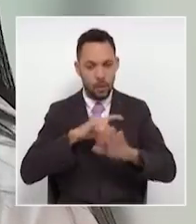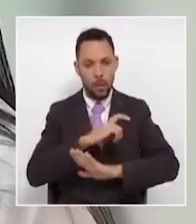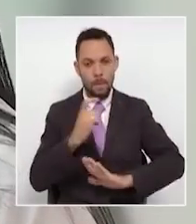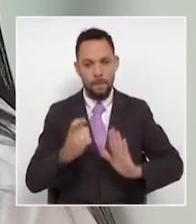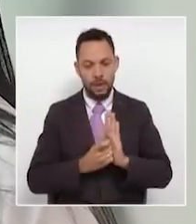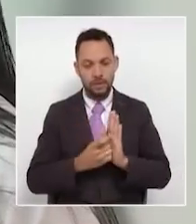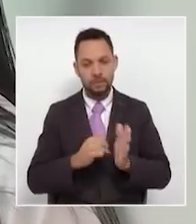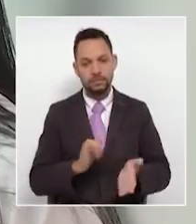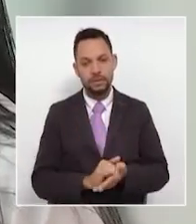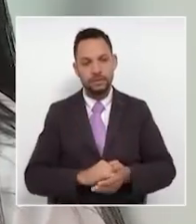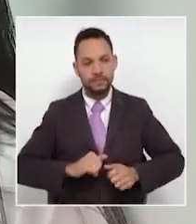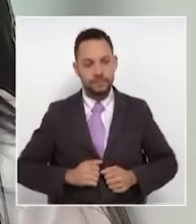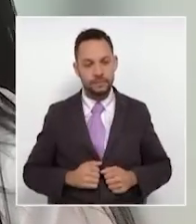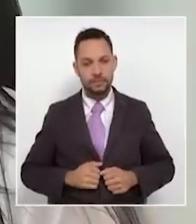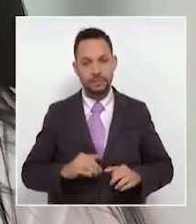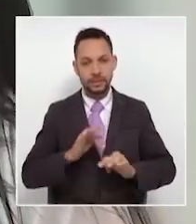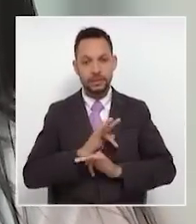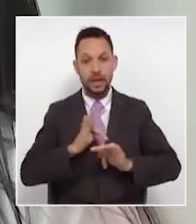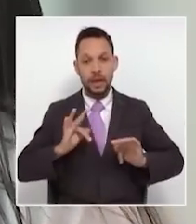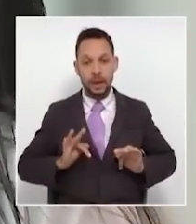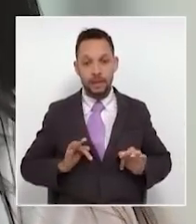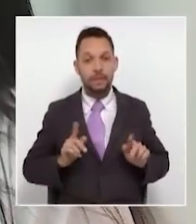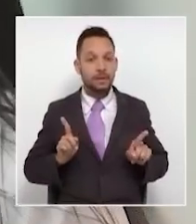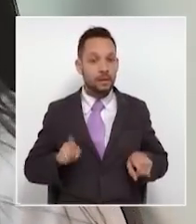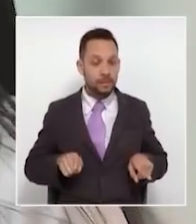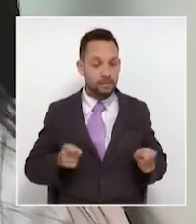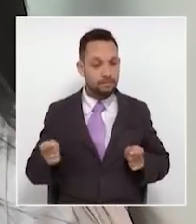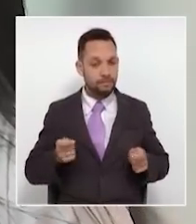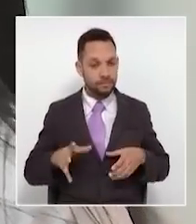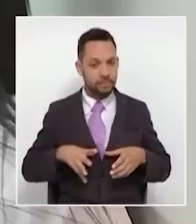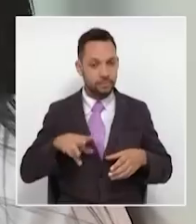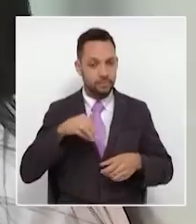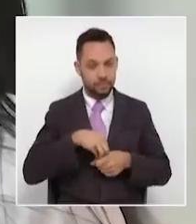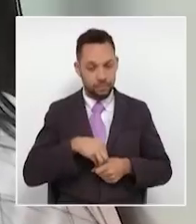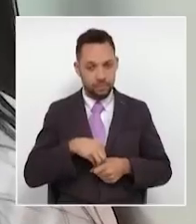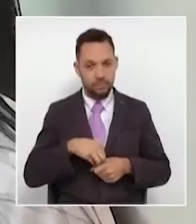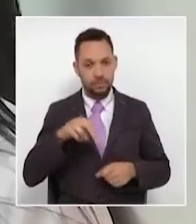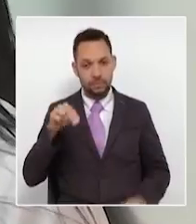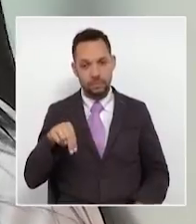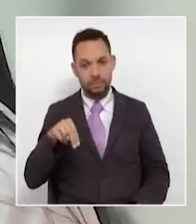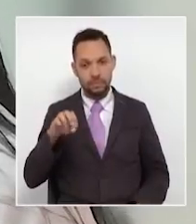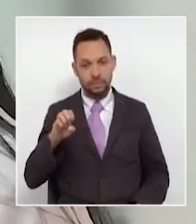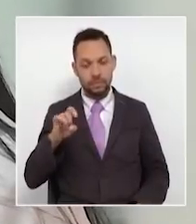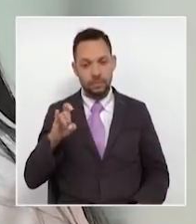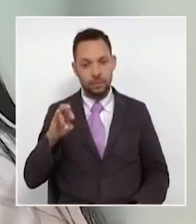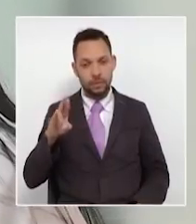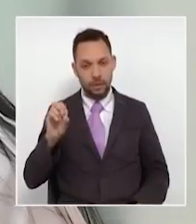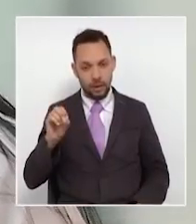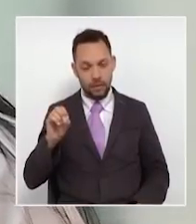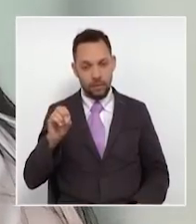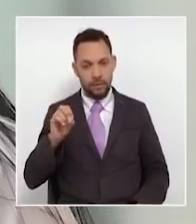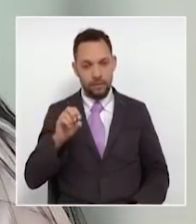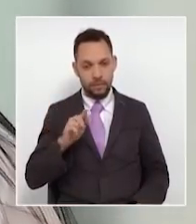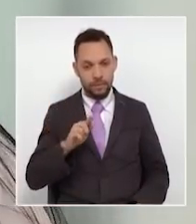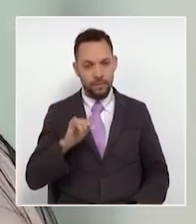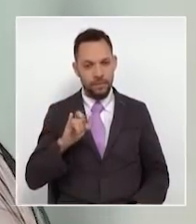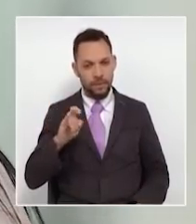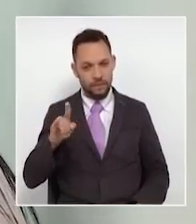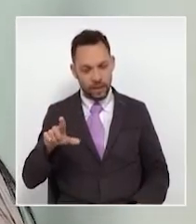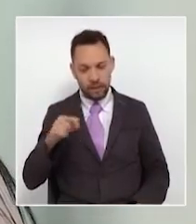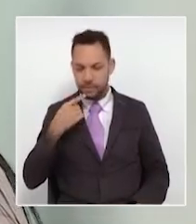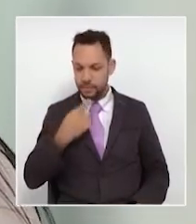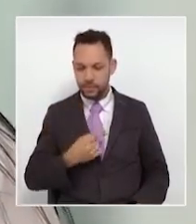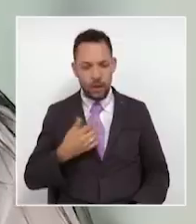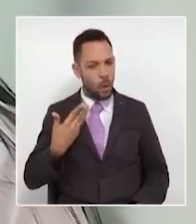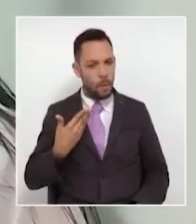de las terapias también incluimos un el neurofeedback que es el protocolo que se arma posteriormente hacer un